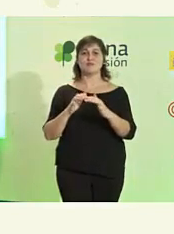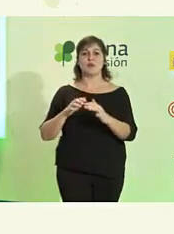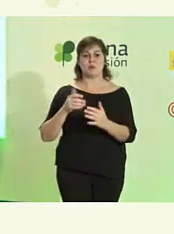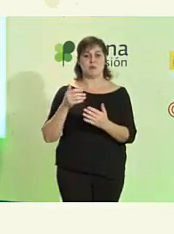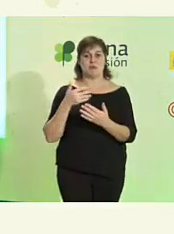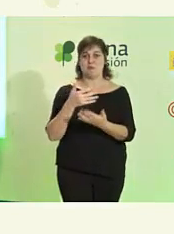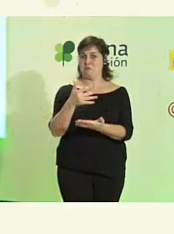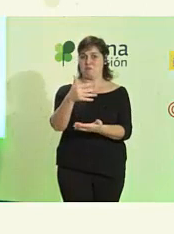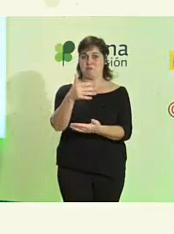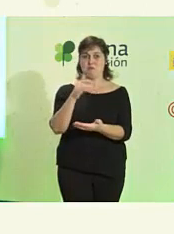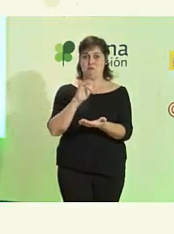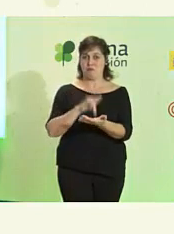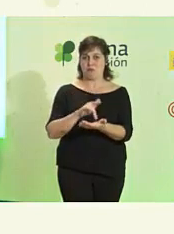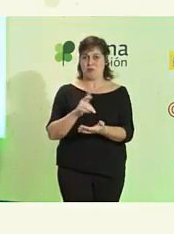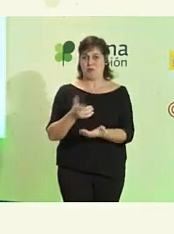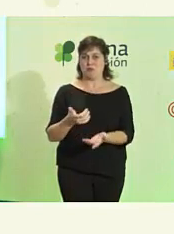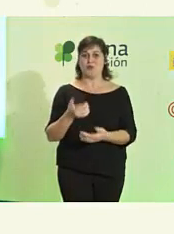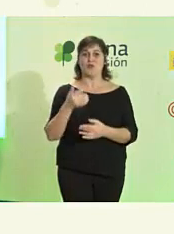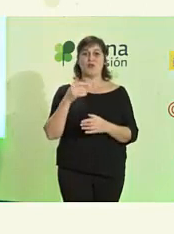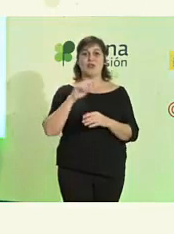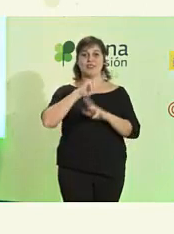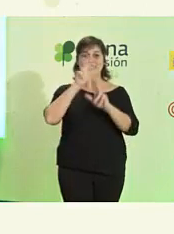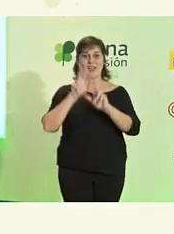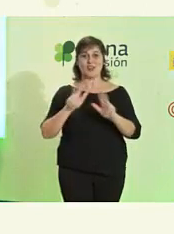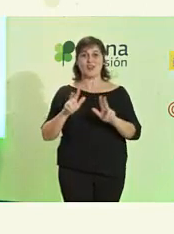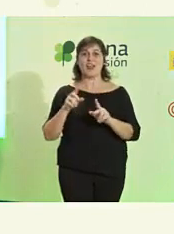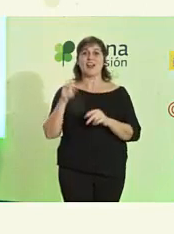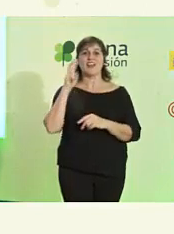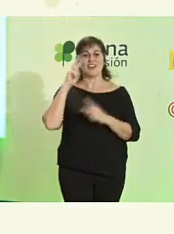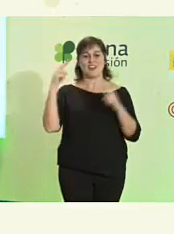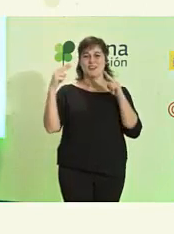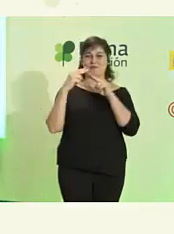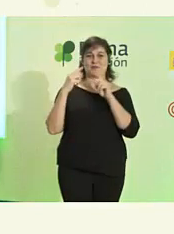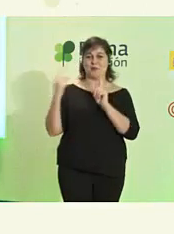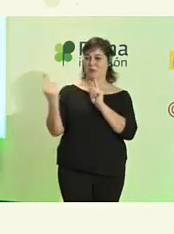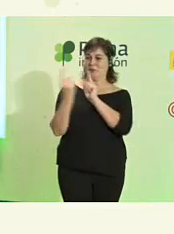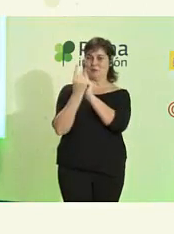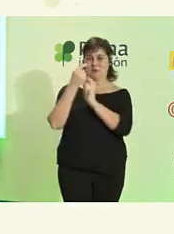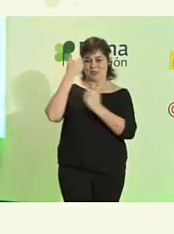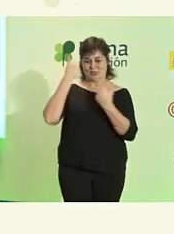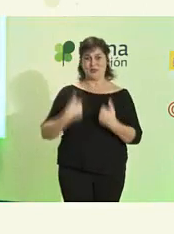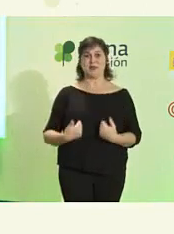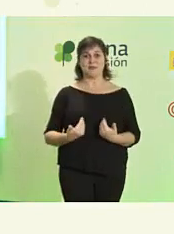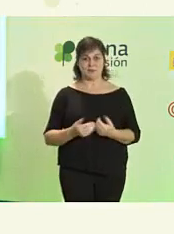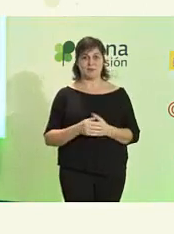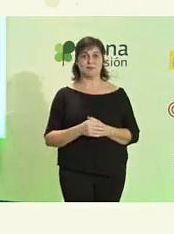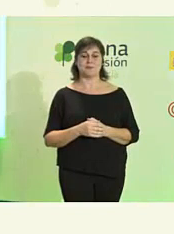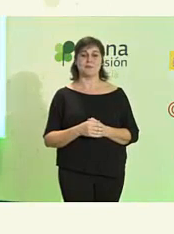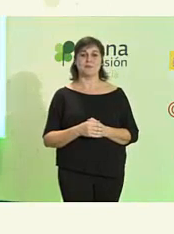otras ocasiones internacionales, que podamos vernos en persona.